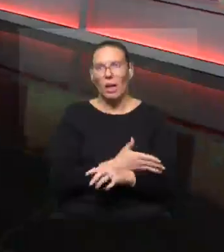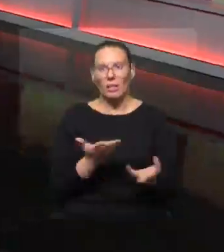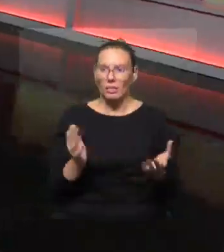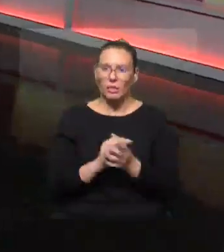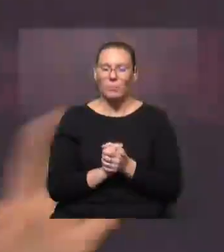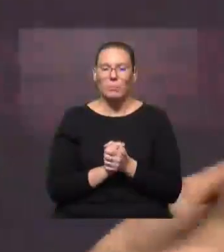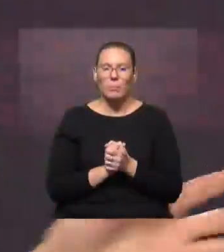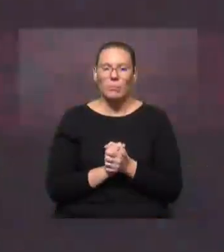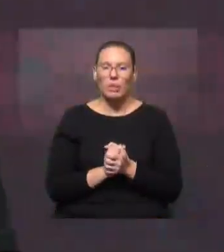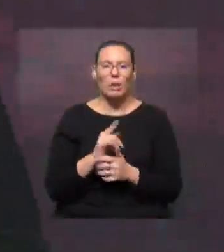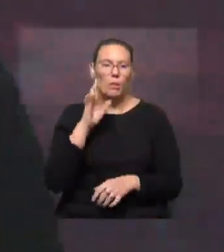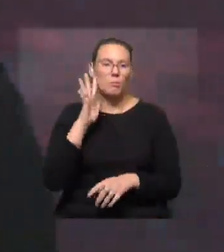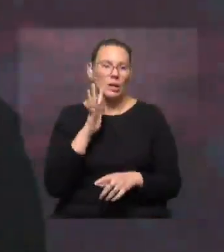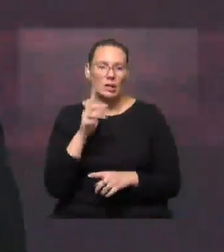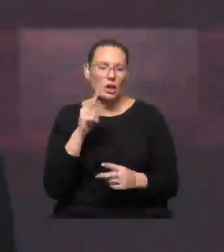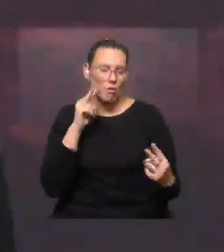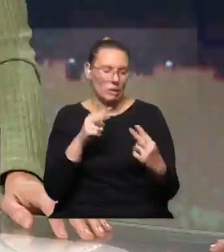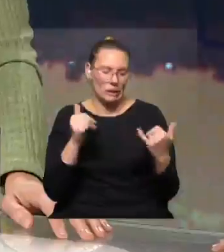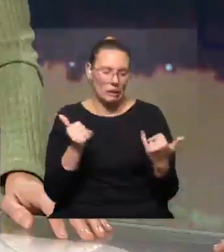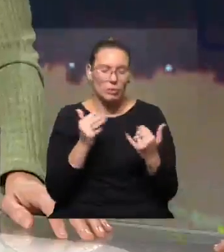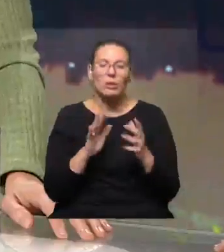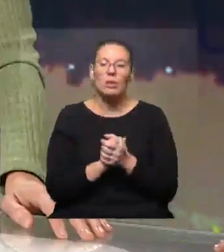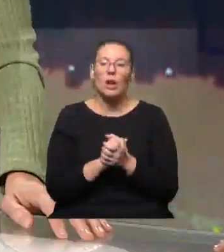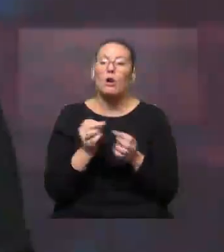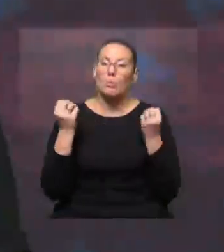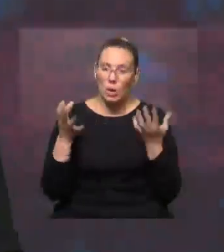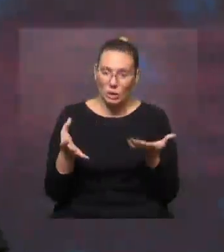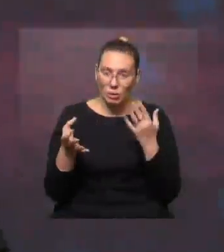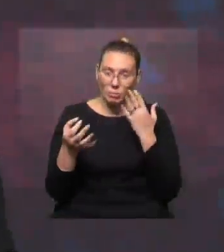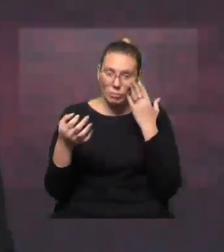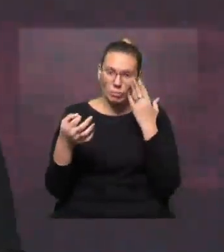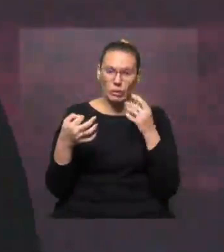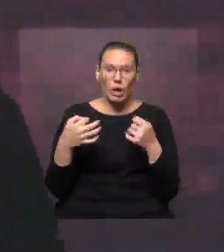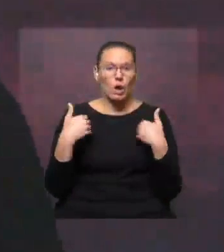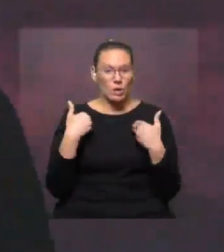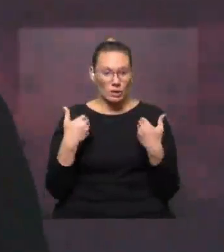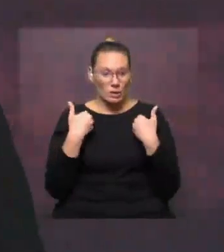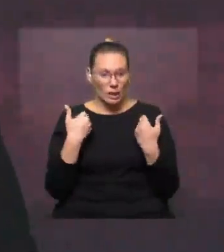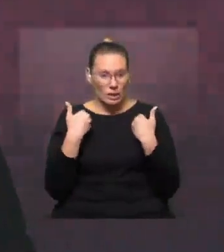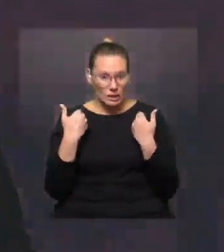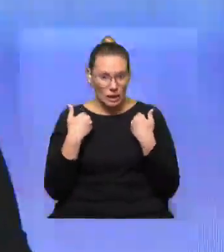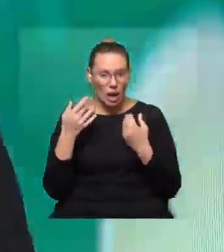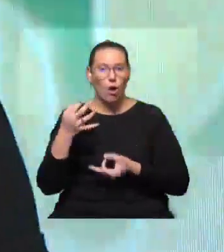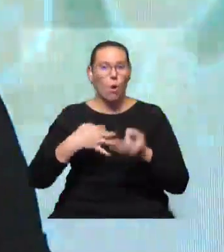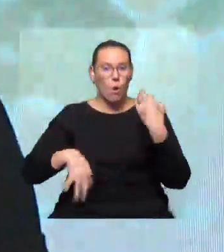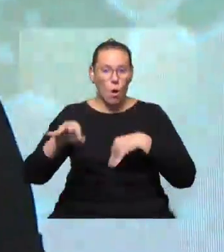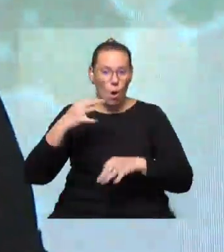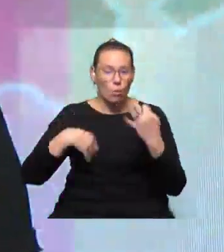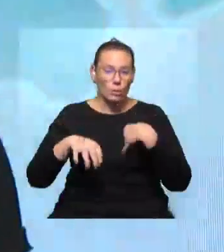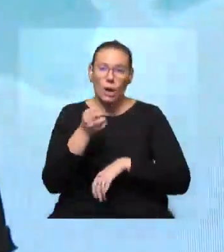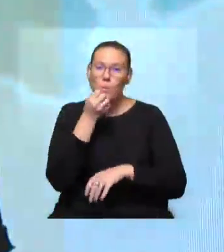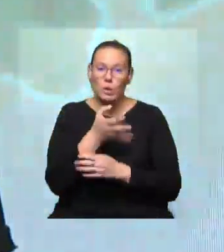vamos a hacer de cuenta que no nos veíamos Cómo andamos muy bien muy contenta Traigo una obra espectacular